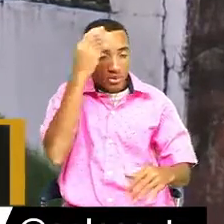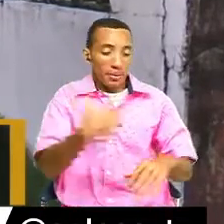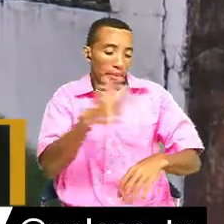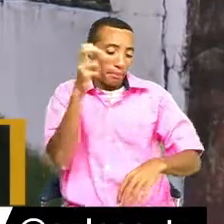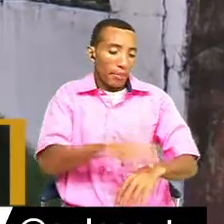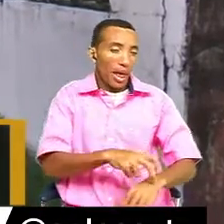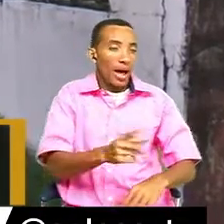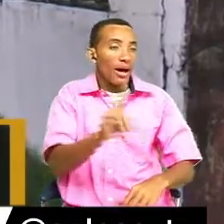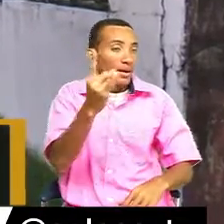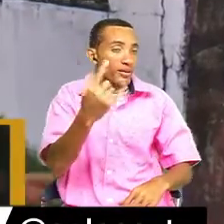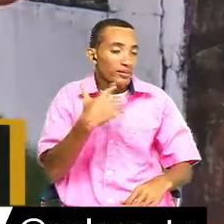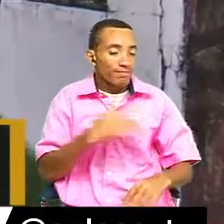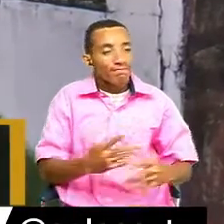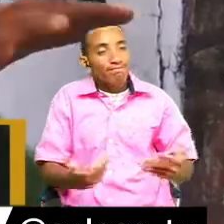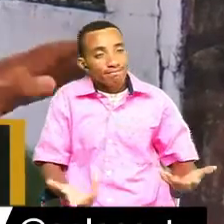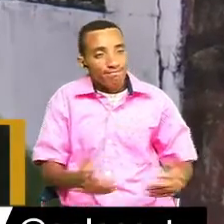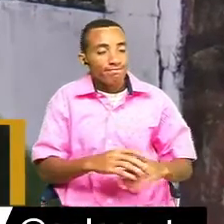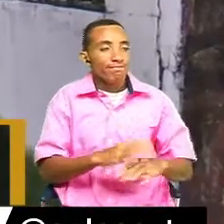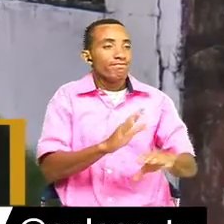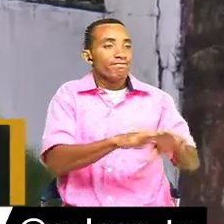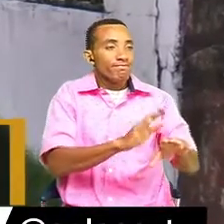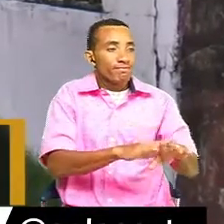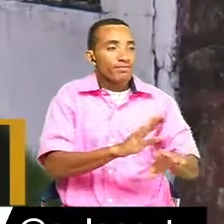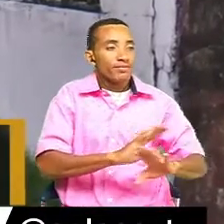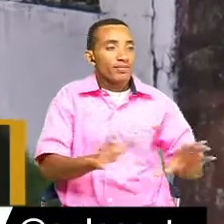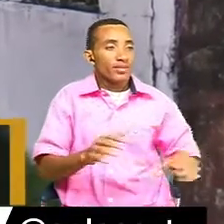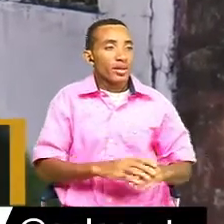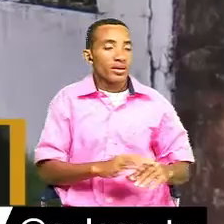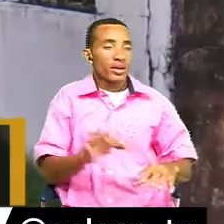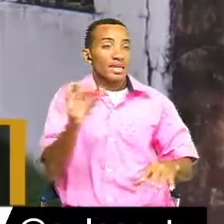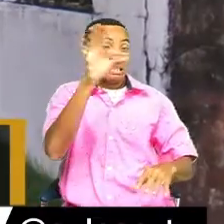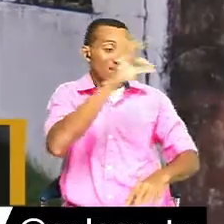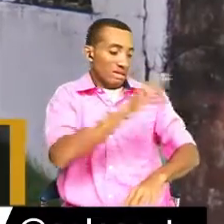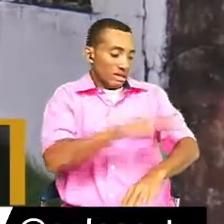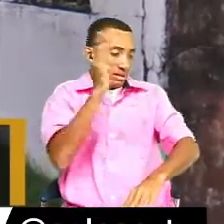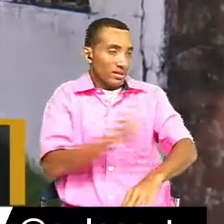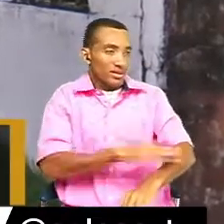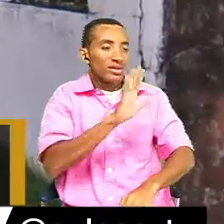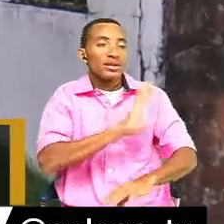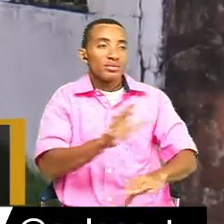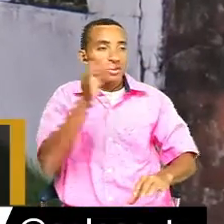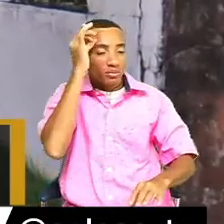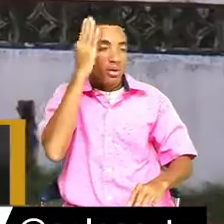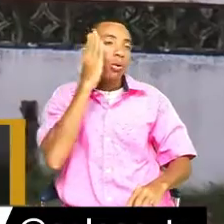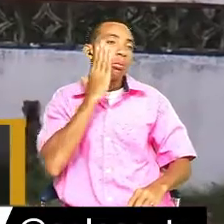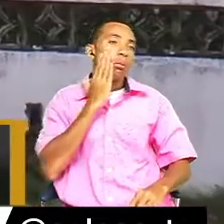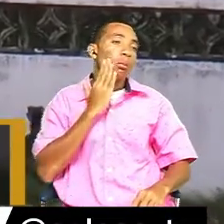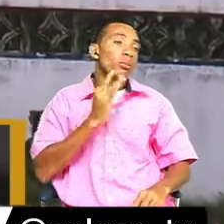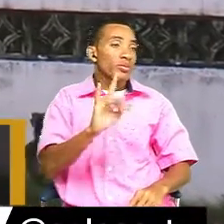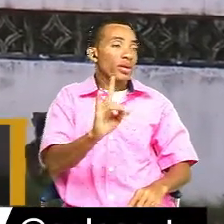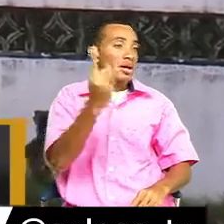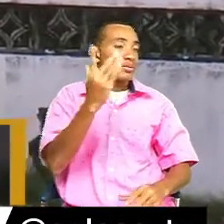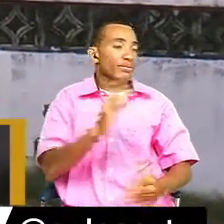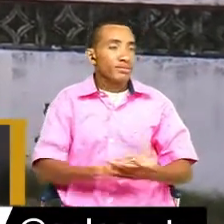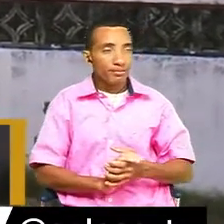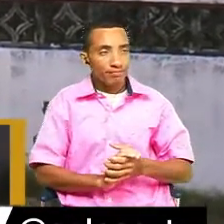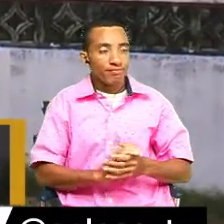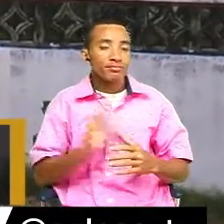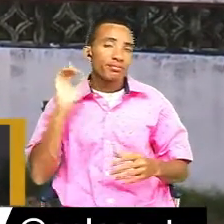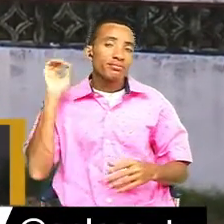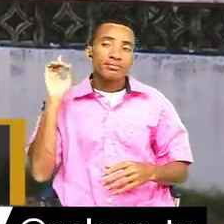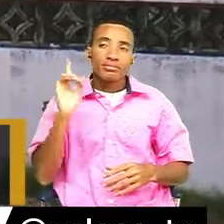animal o por, como le digo, la proliferación del zancudo. Va a generar un dengue o algo así. Con el paso del tiempo, esta